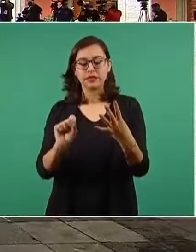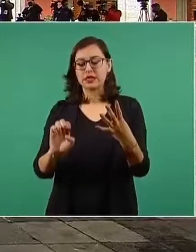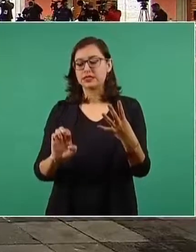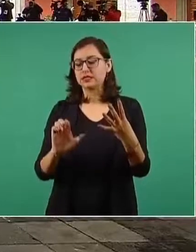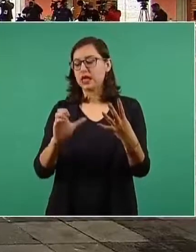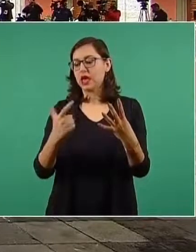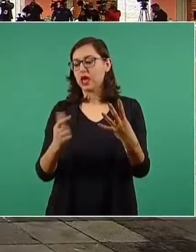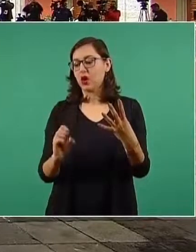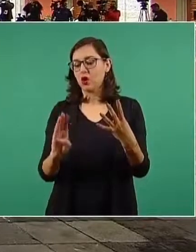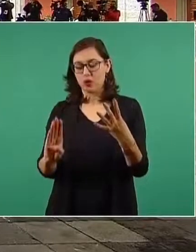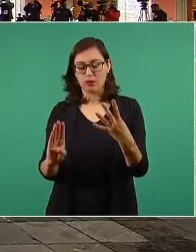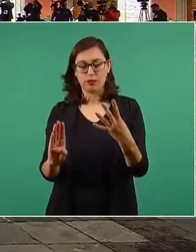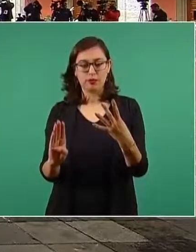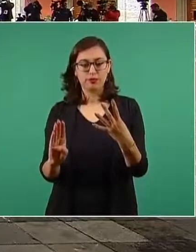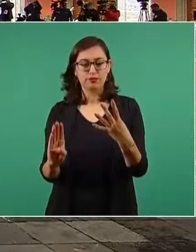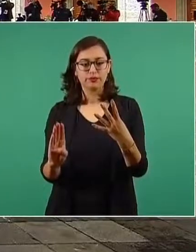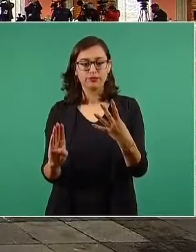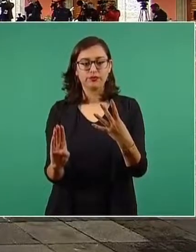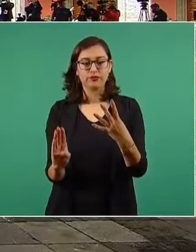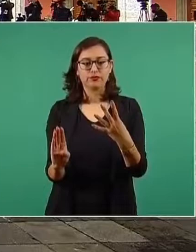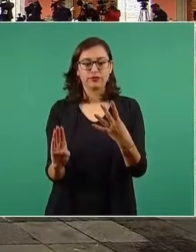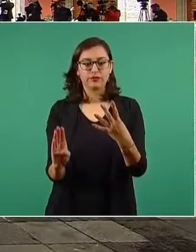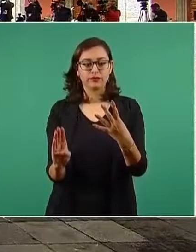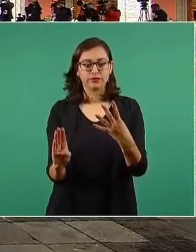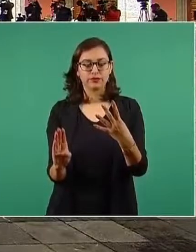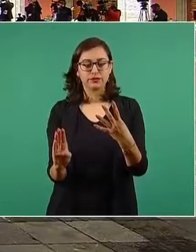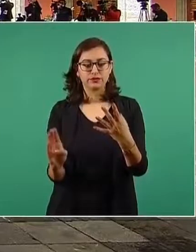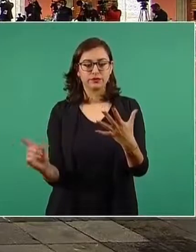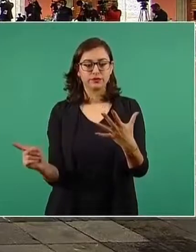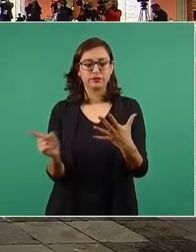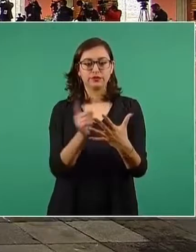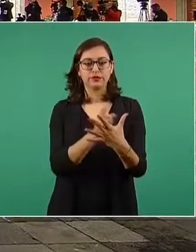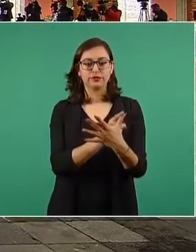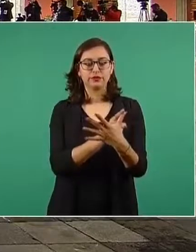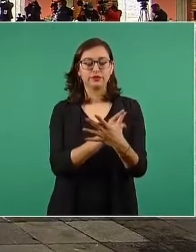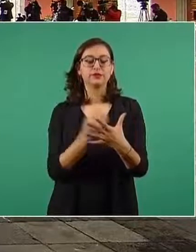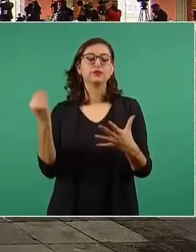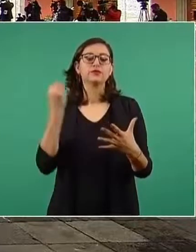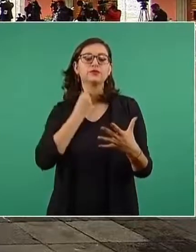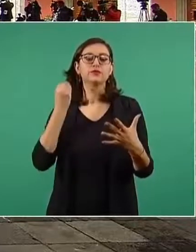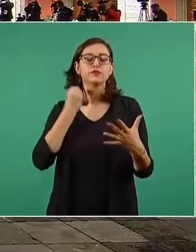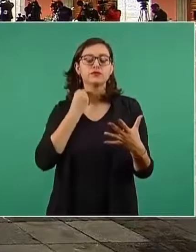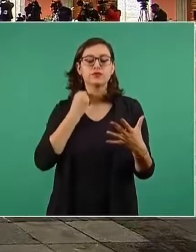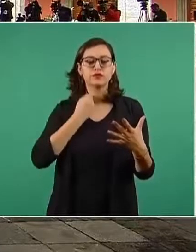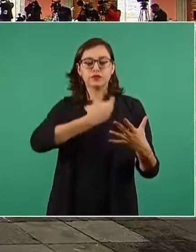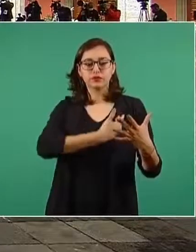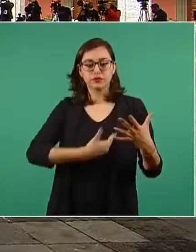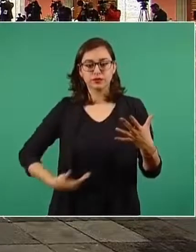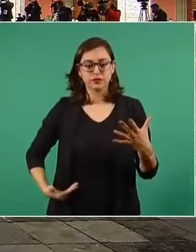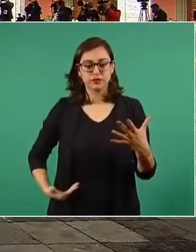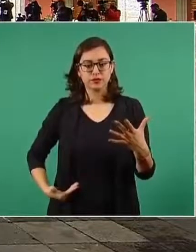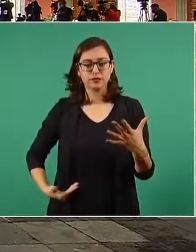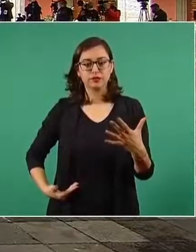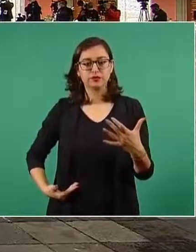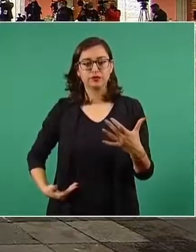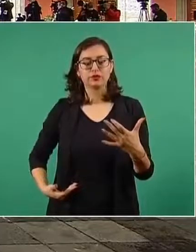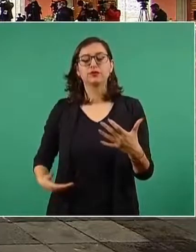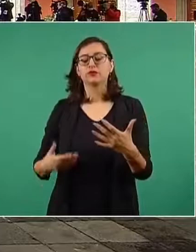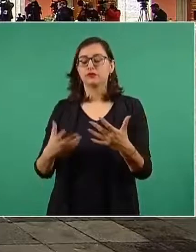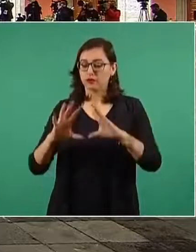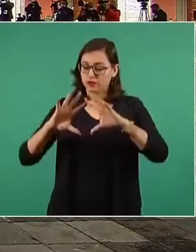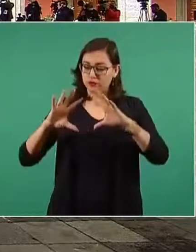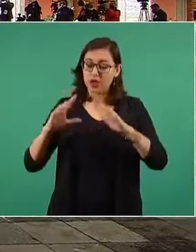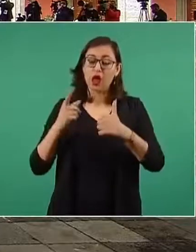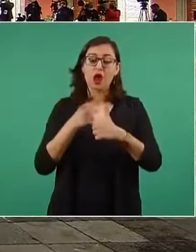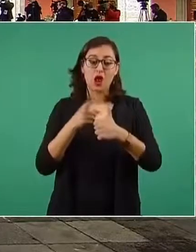muy vaga y en esa se quedó algo de justicia social que durante un tiempo se consiguió y luego se vino